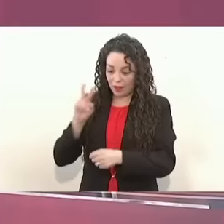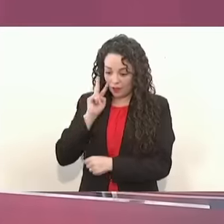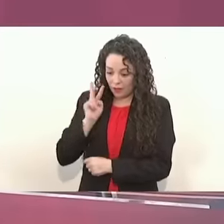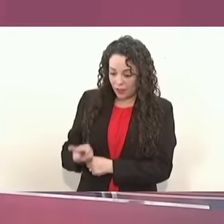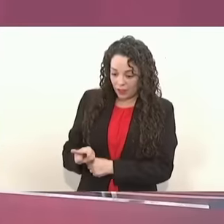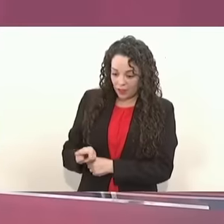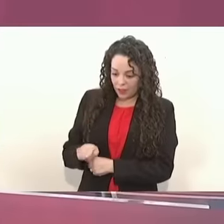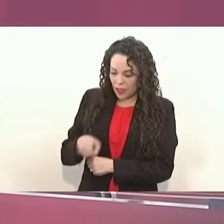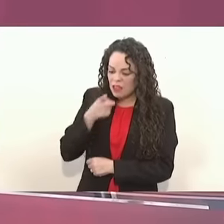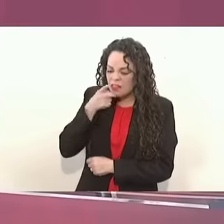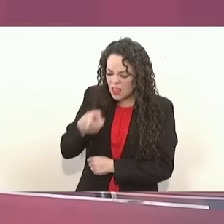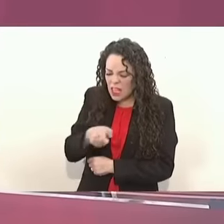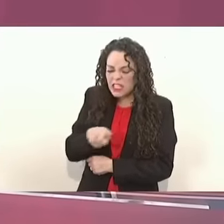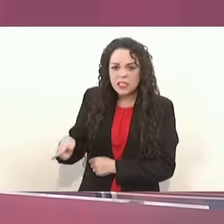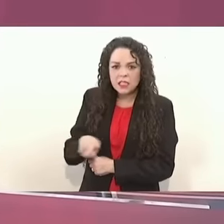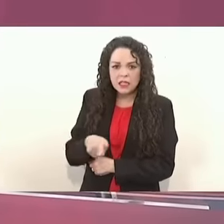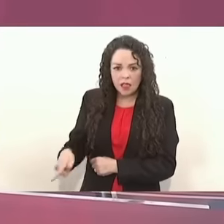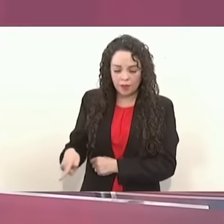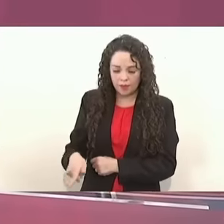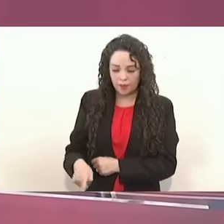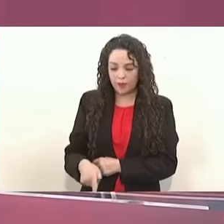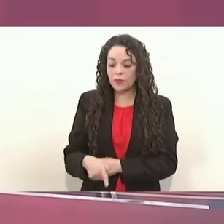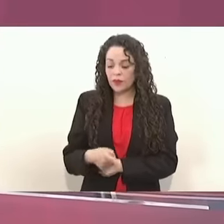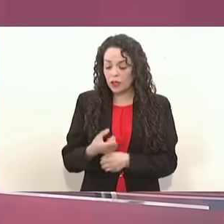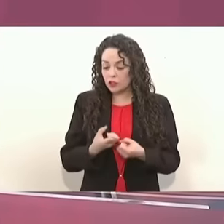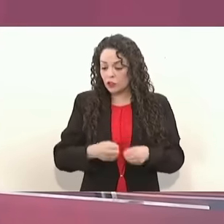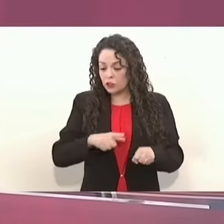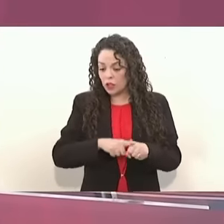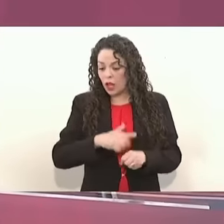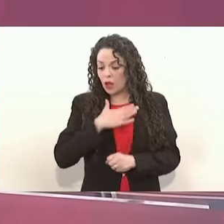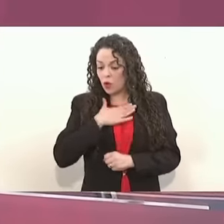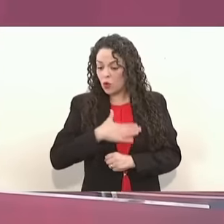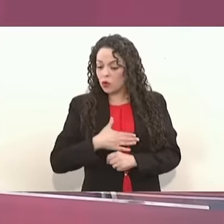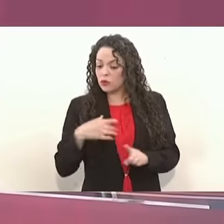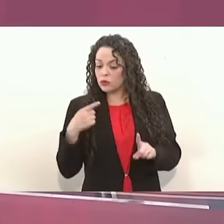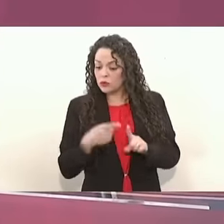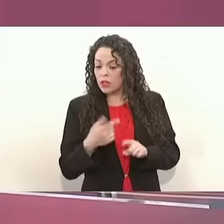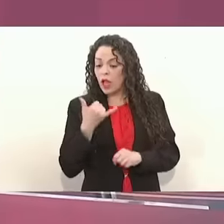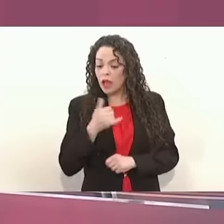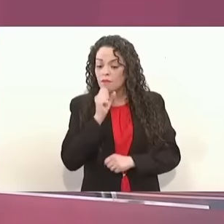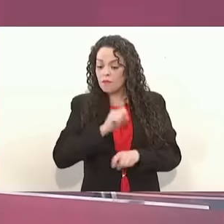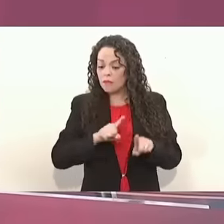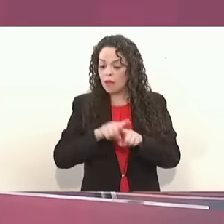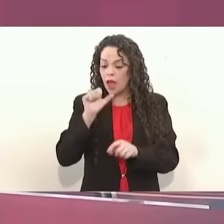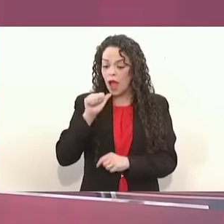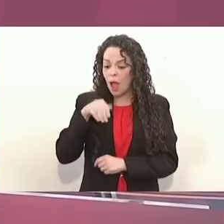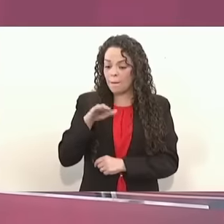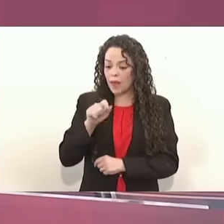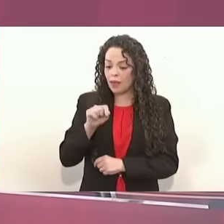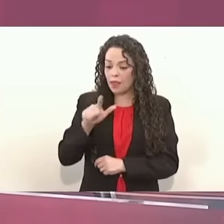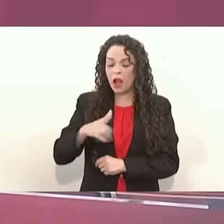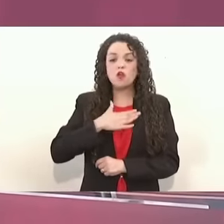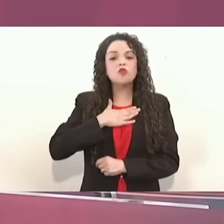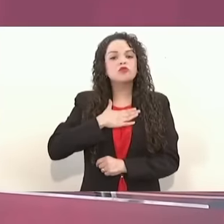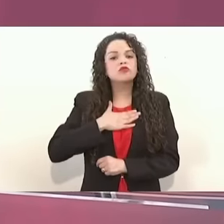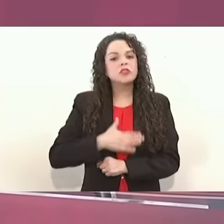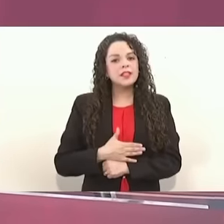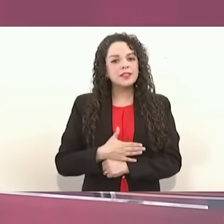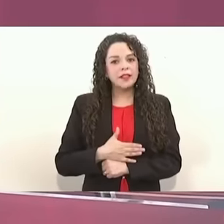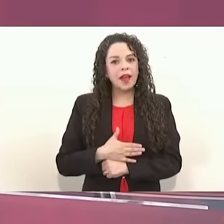acto de justicia social y de justicia ambiental. Y en efecto,